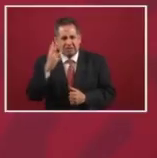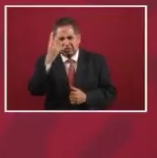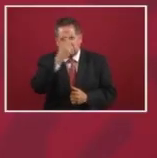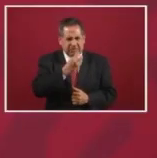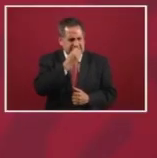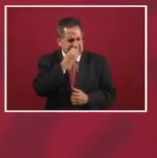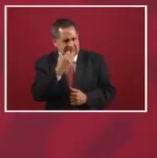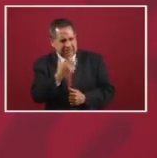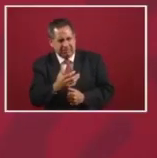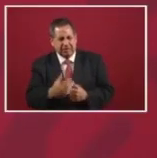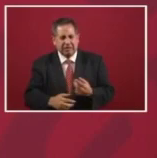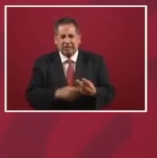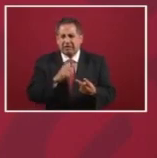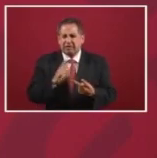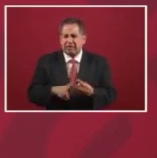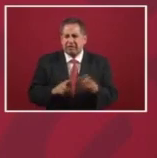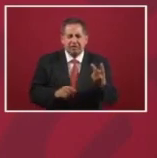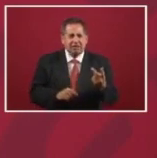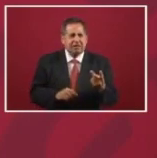bellas,